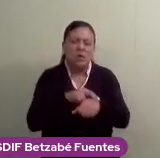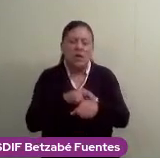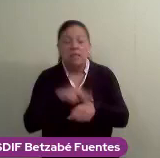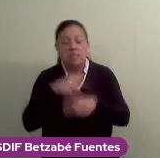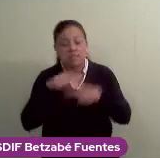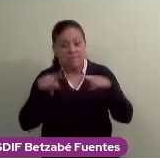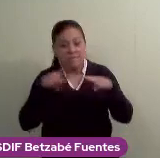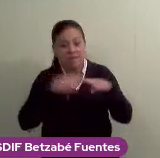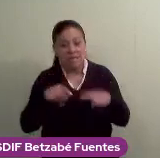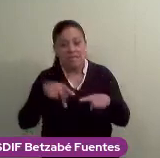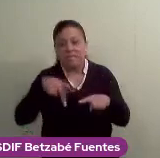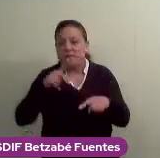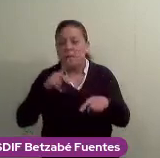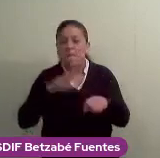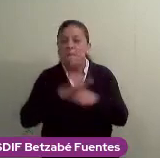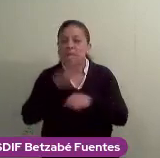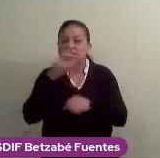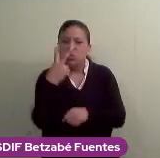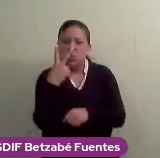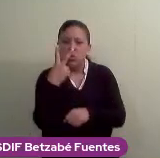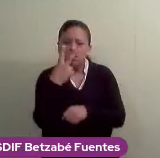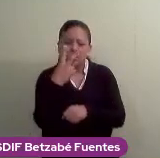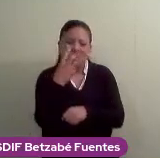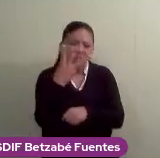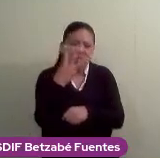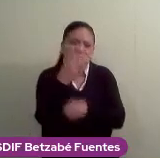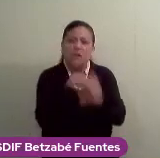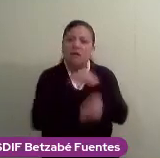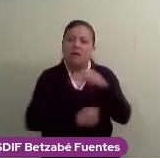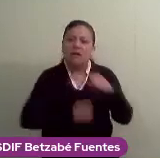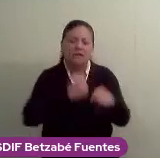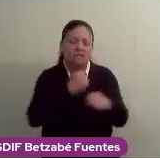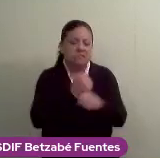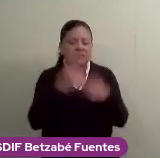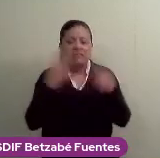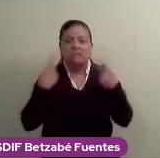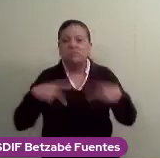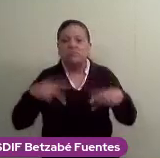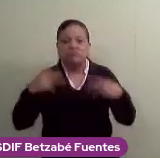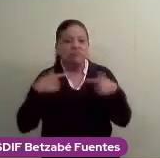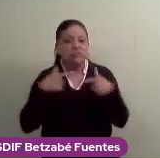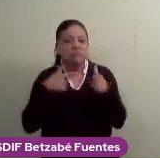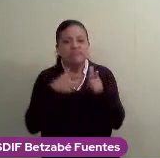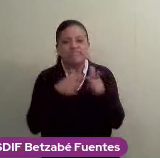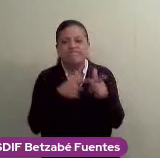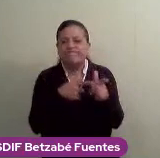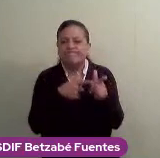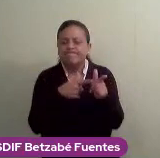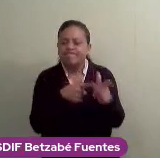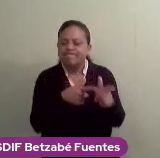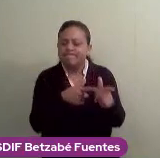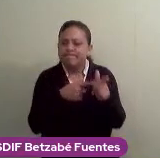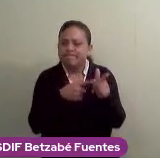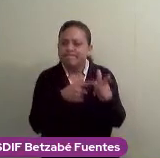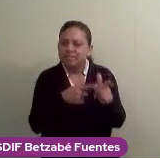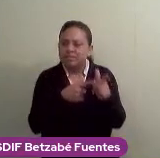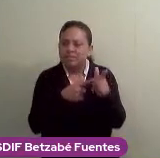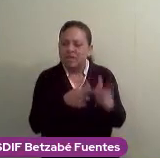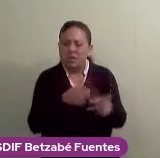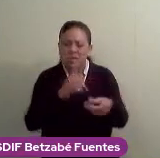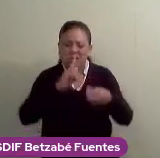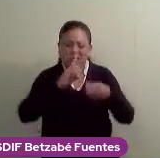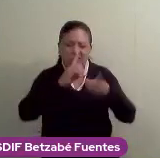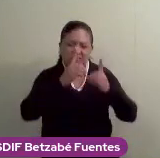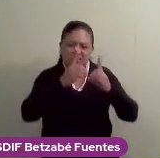2 años, más de 3 años, y la persona sigue con estas ideaciones de depresión.